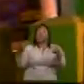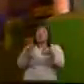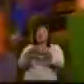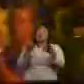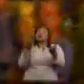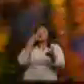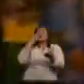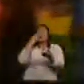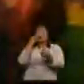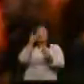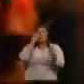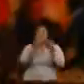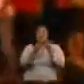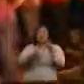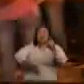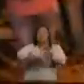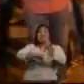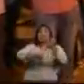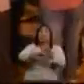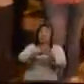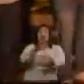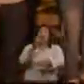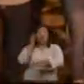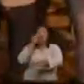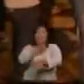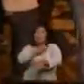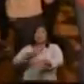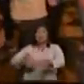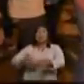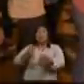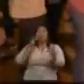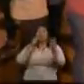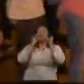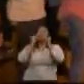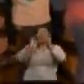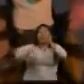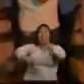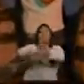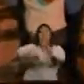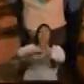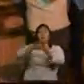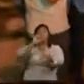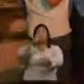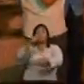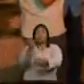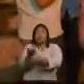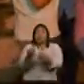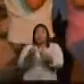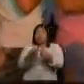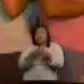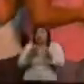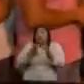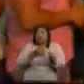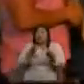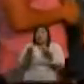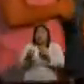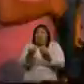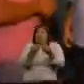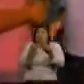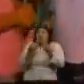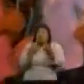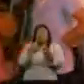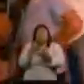sus simpatizantes, y tras recibir gritos y consignas de apoyo, se refirió de inmediato y de forma breve a los